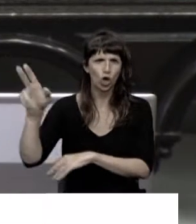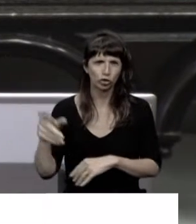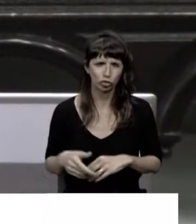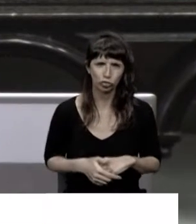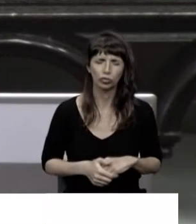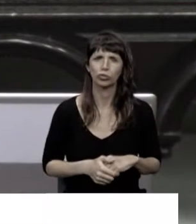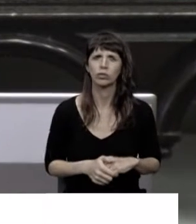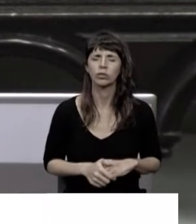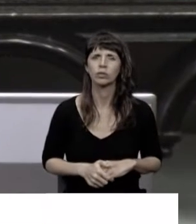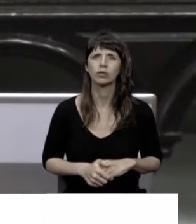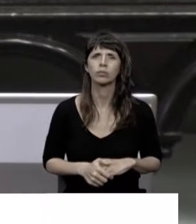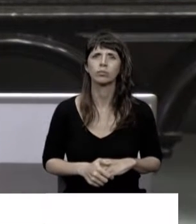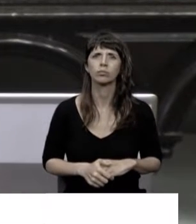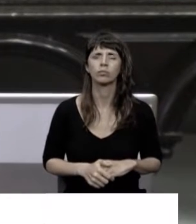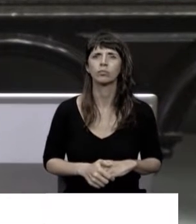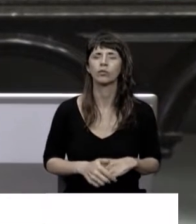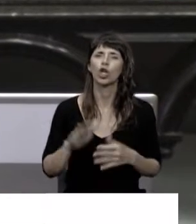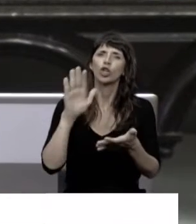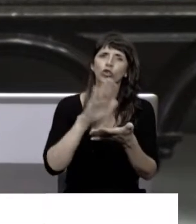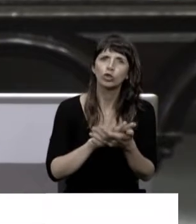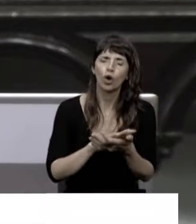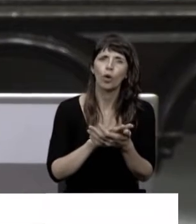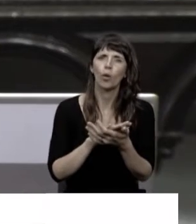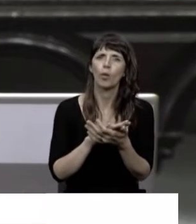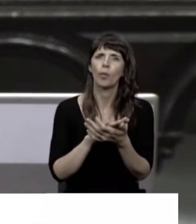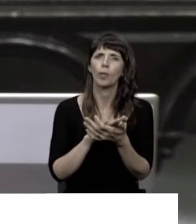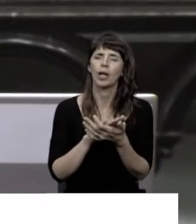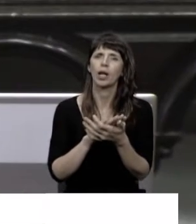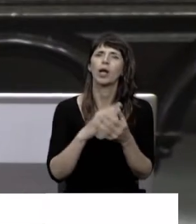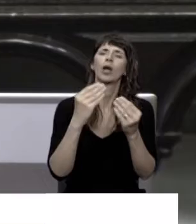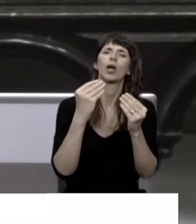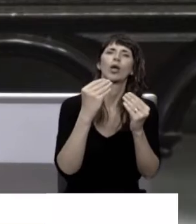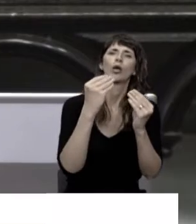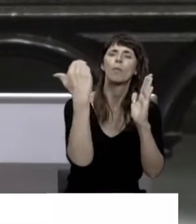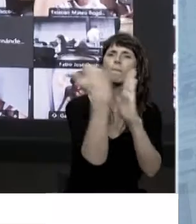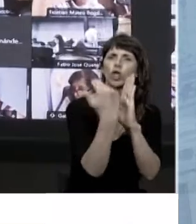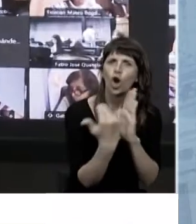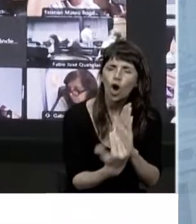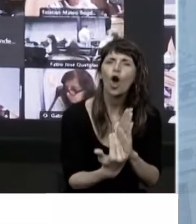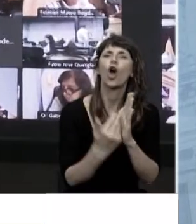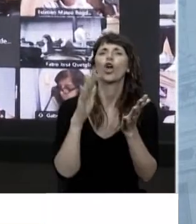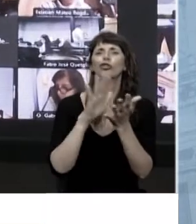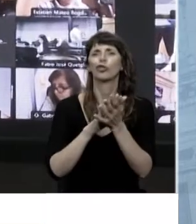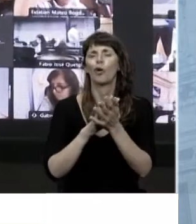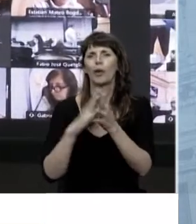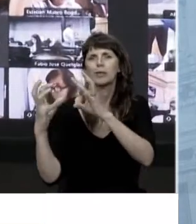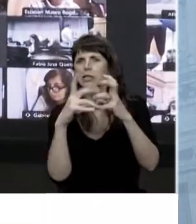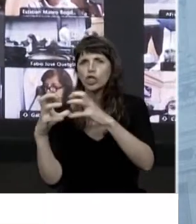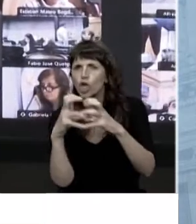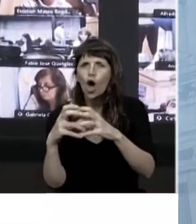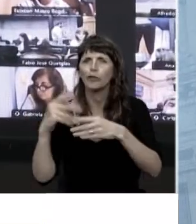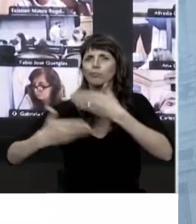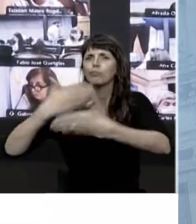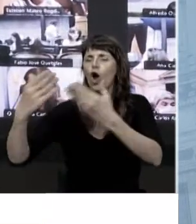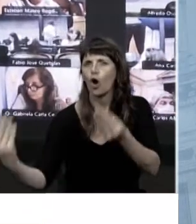ver con el funcionamiento del protocolo, con el funcionamiento de la sesión. La verdad